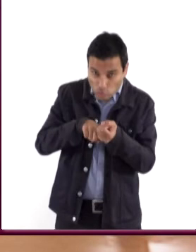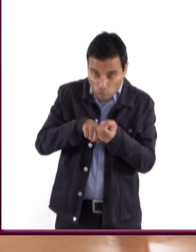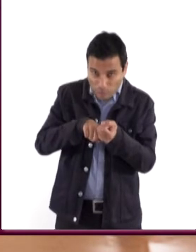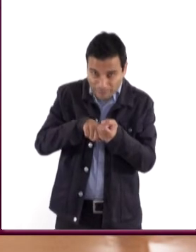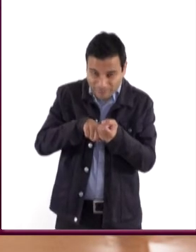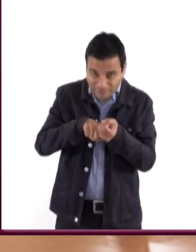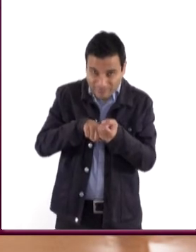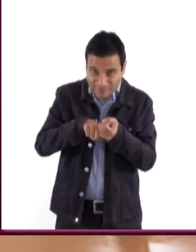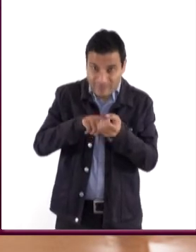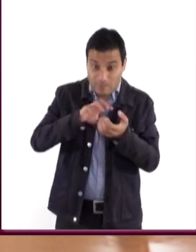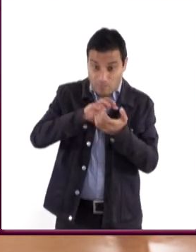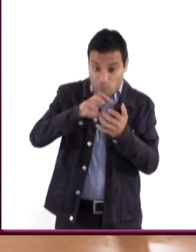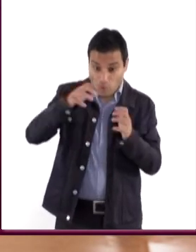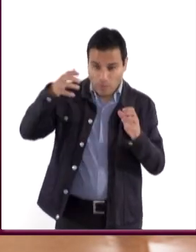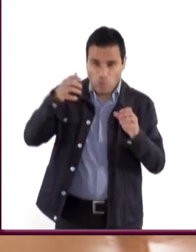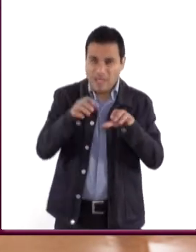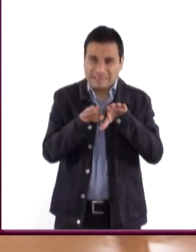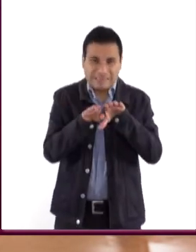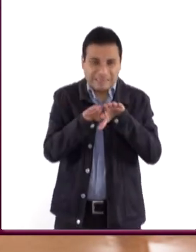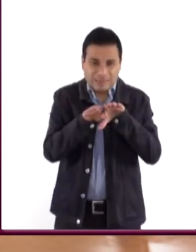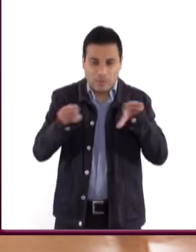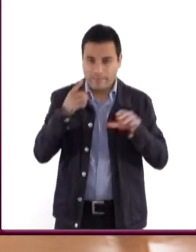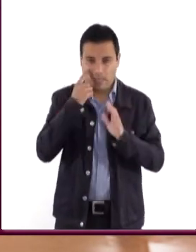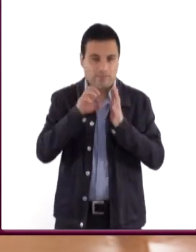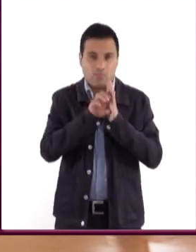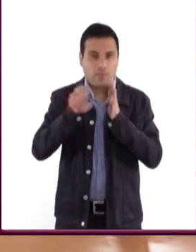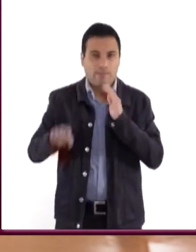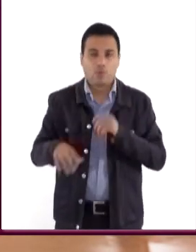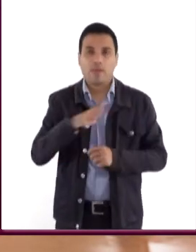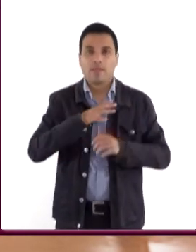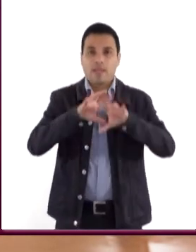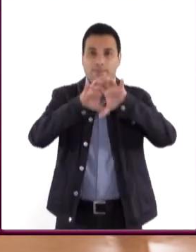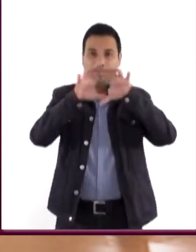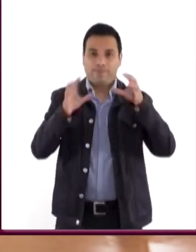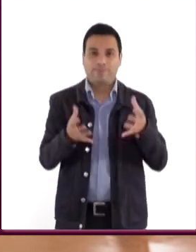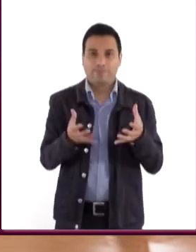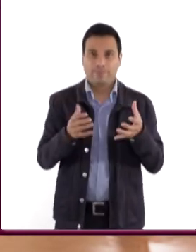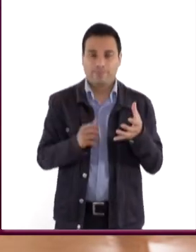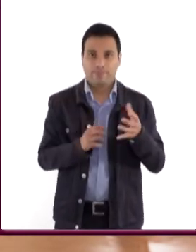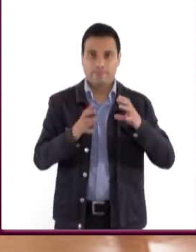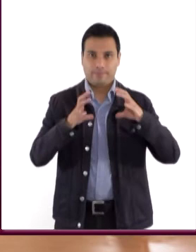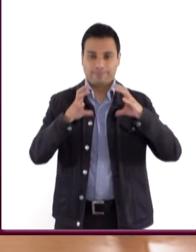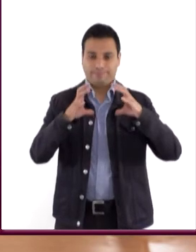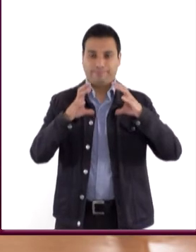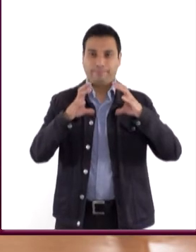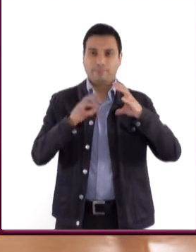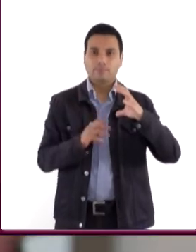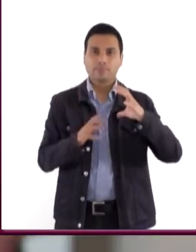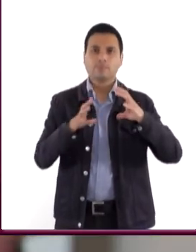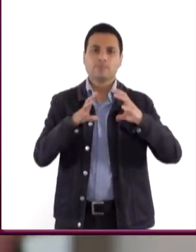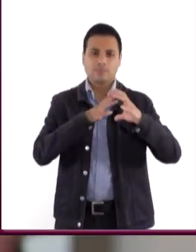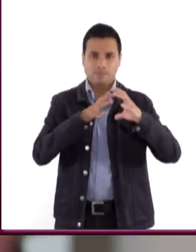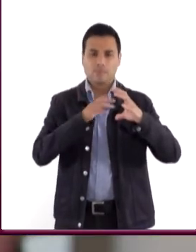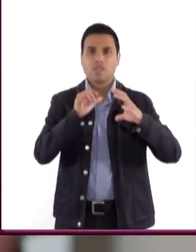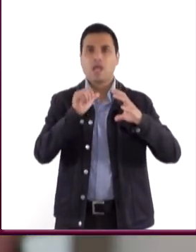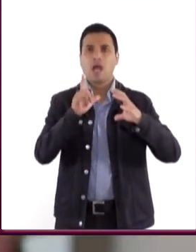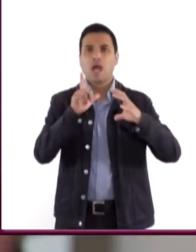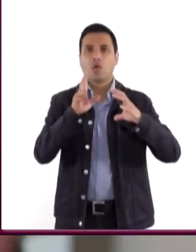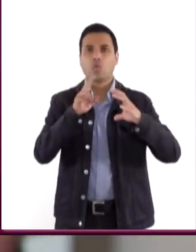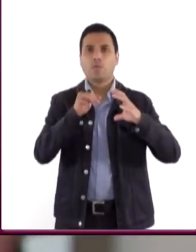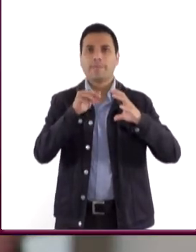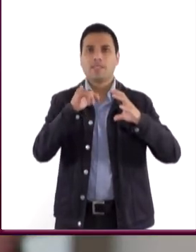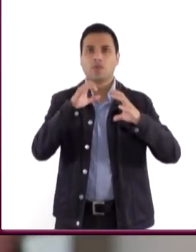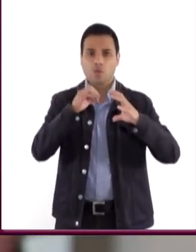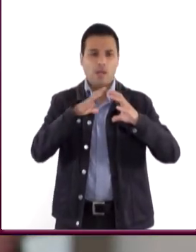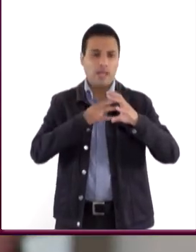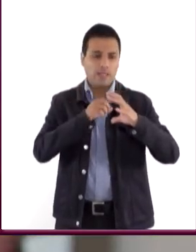Eso quiere decir que si tú tienes, por ejemplo, en una esfera aluminio por aquí, tienes aluminio por aquí, tienes aluminio por